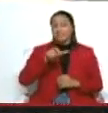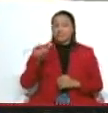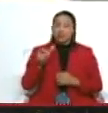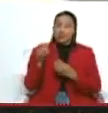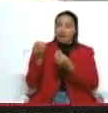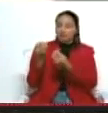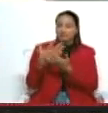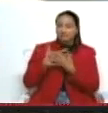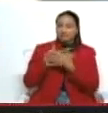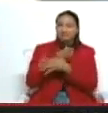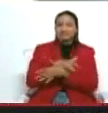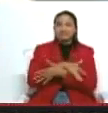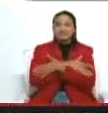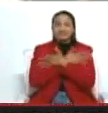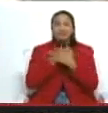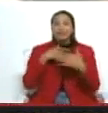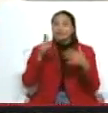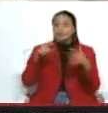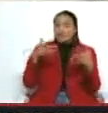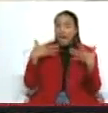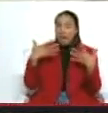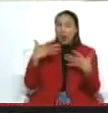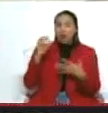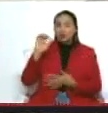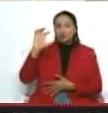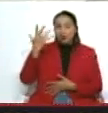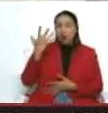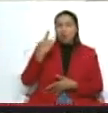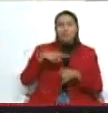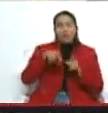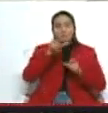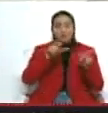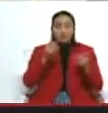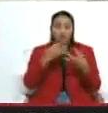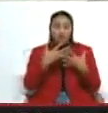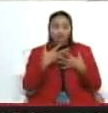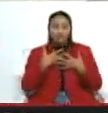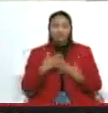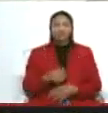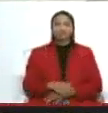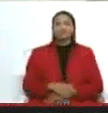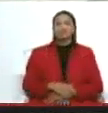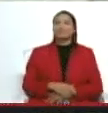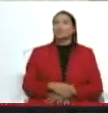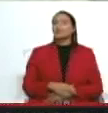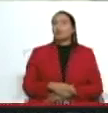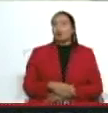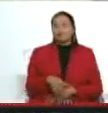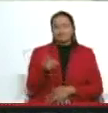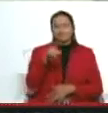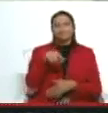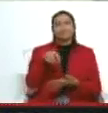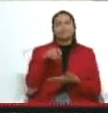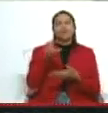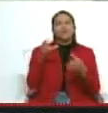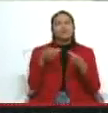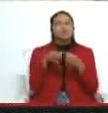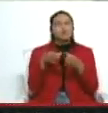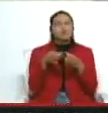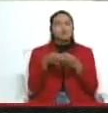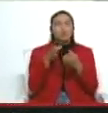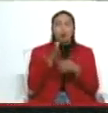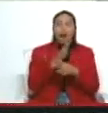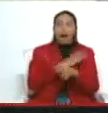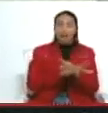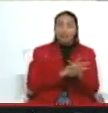solo el del clima, sino también el de la gente. Con también una ciudadanía y un equipo de producción